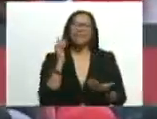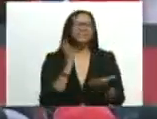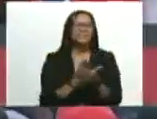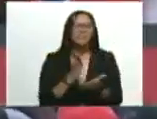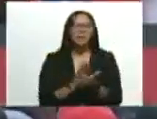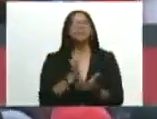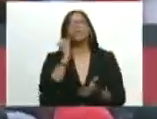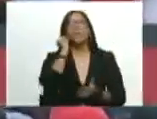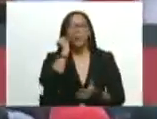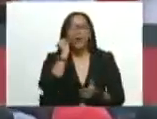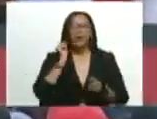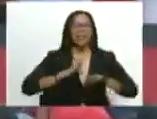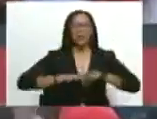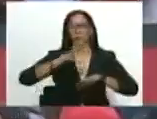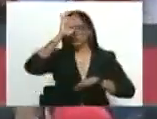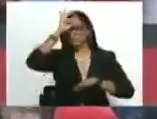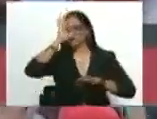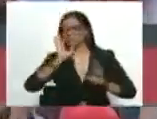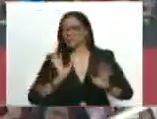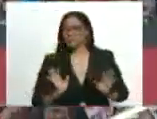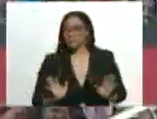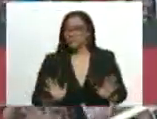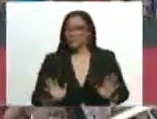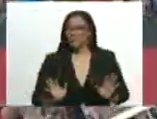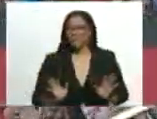son mujeres no sé por qué